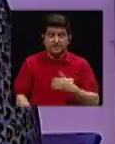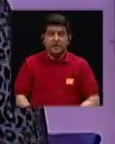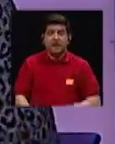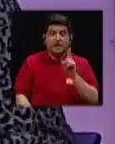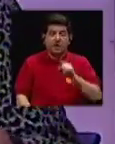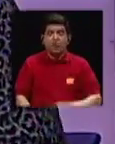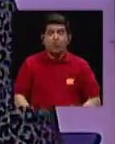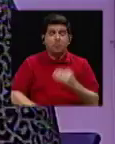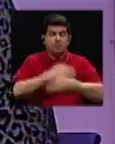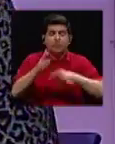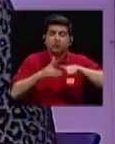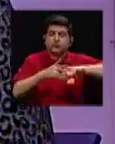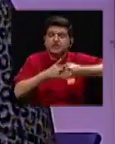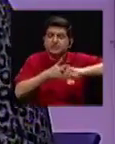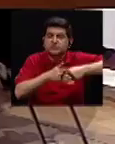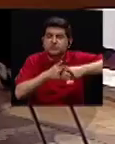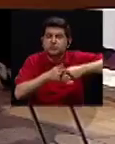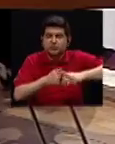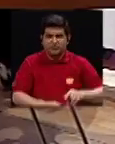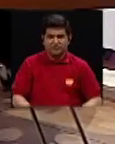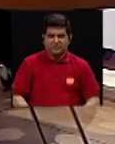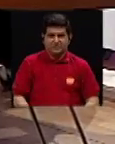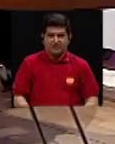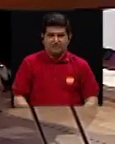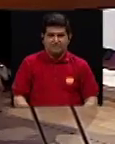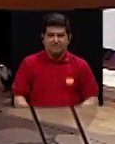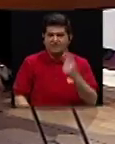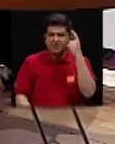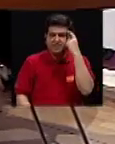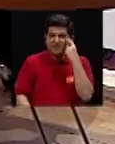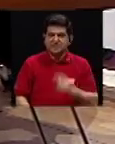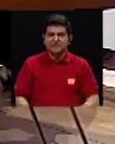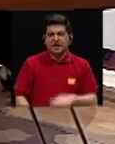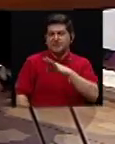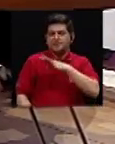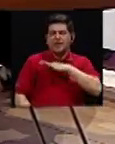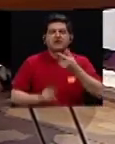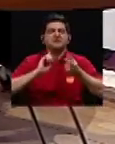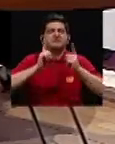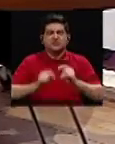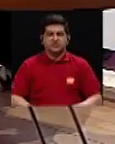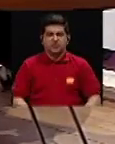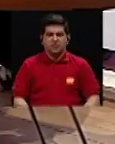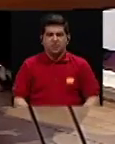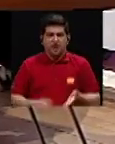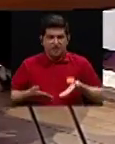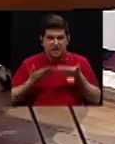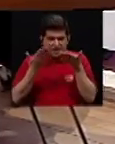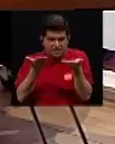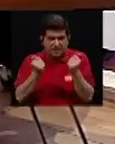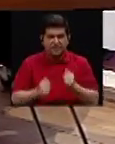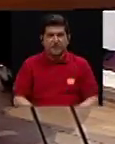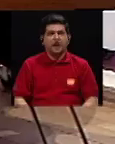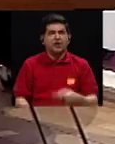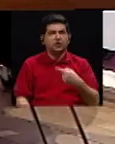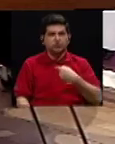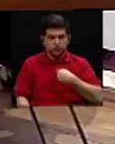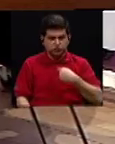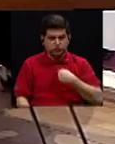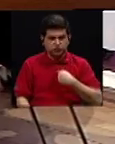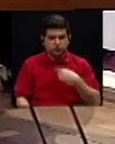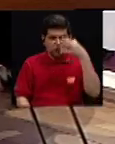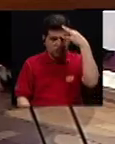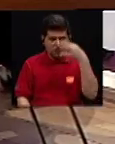mujer en fin siempre se ha buscado una instrumentalidad como qué qué qué es ese que esos crímenes